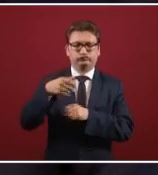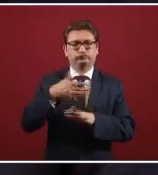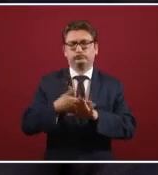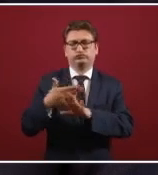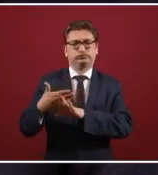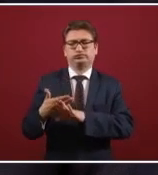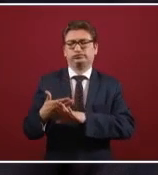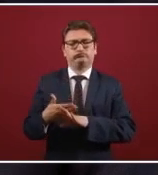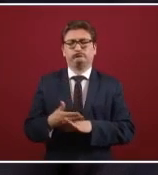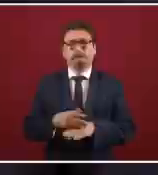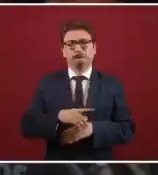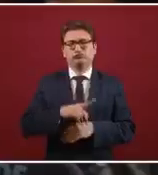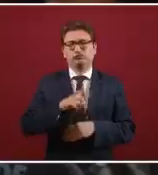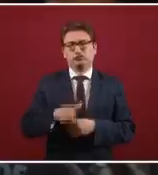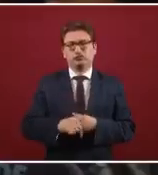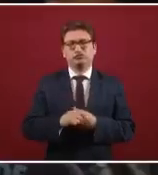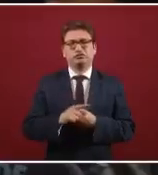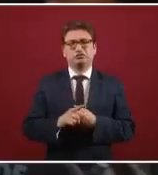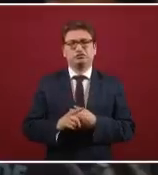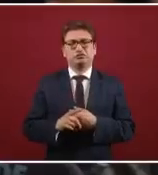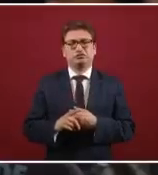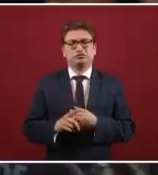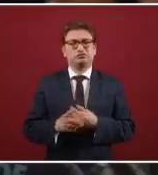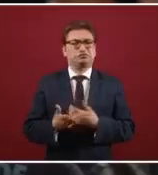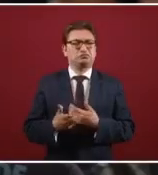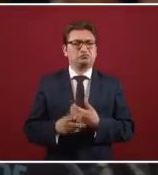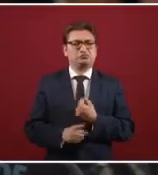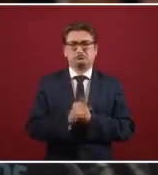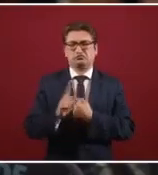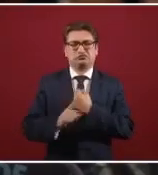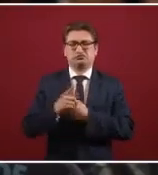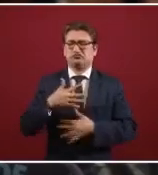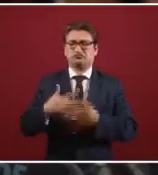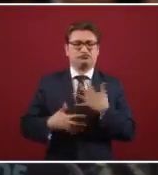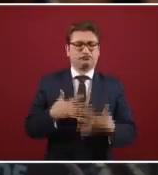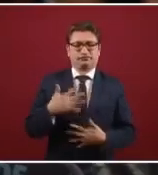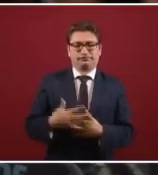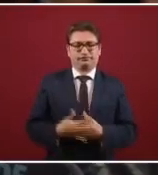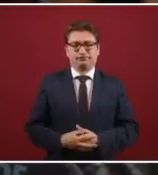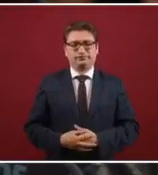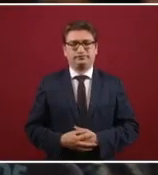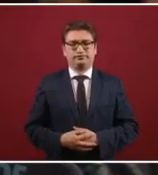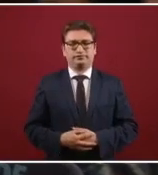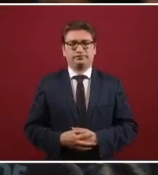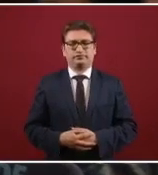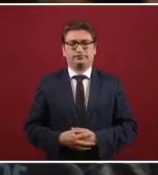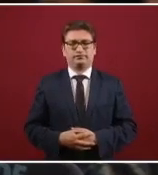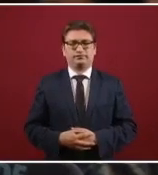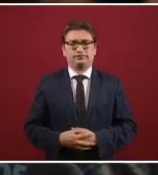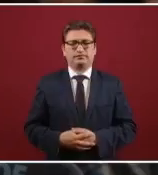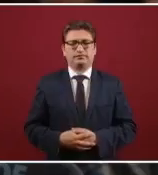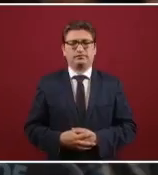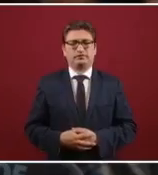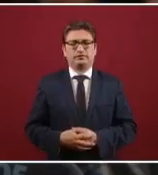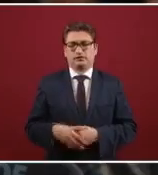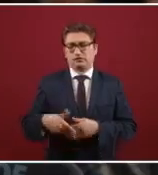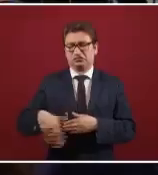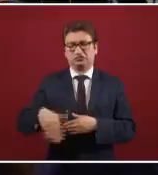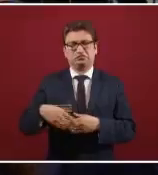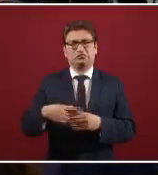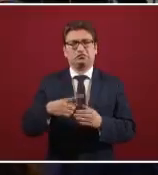terminar el perdón en pues en violencia también este mes